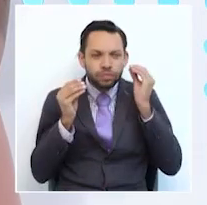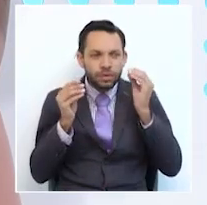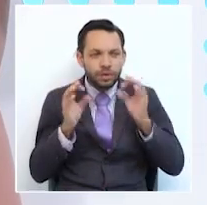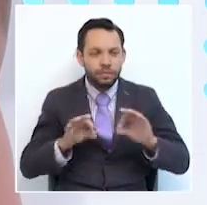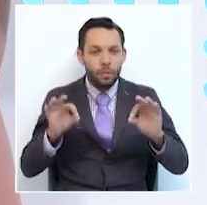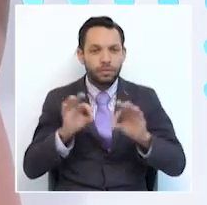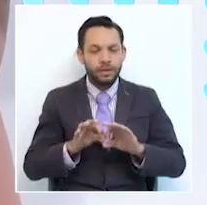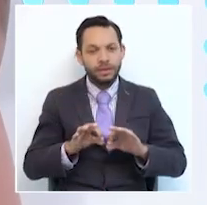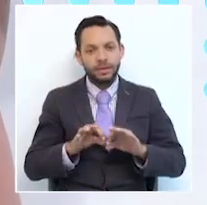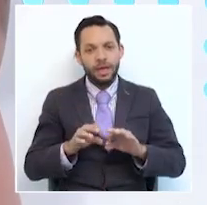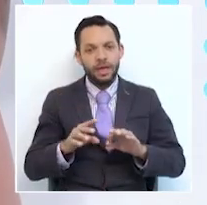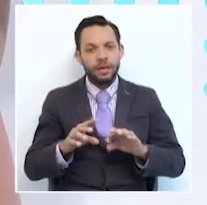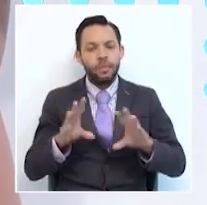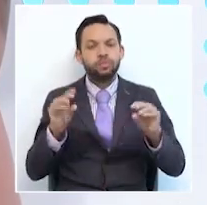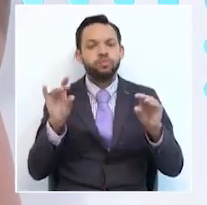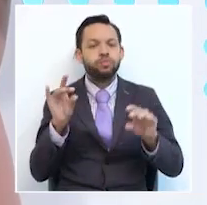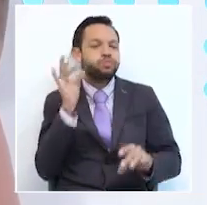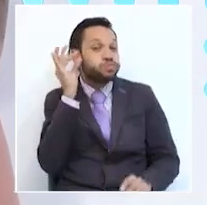y de